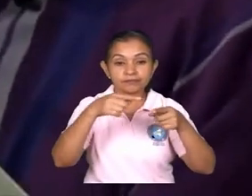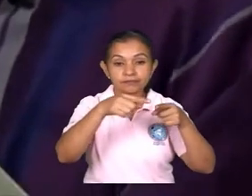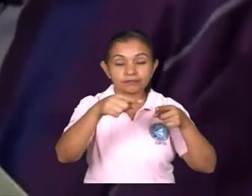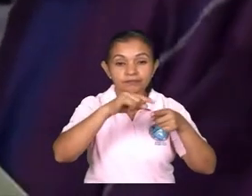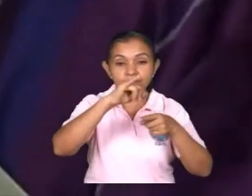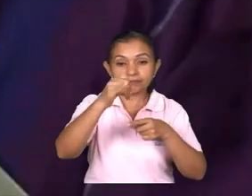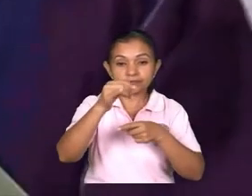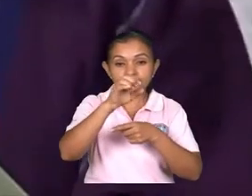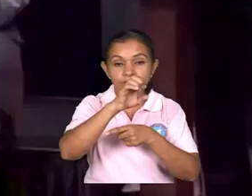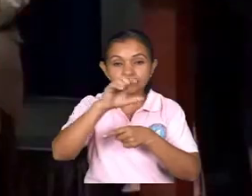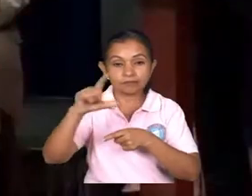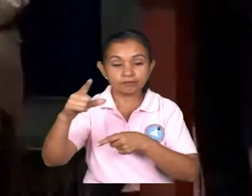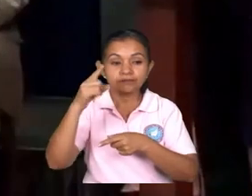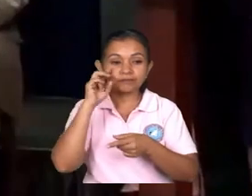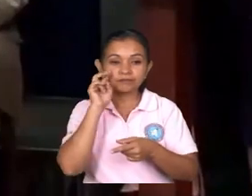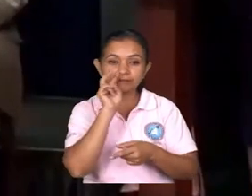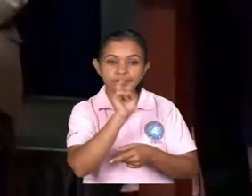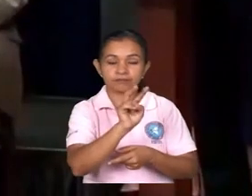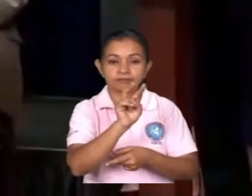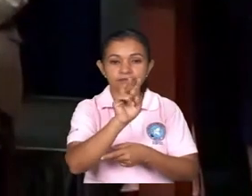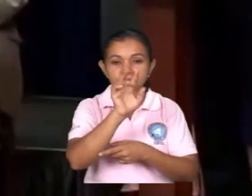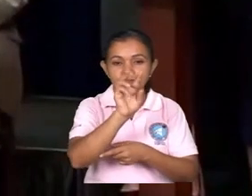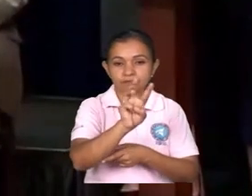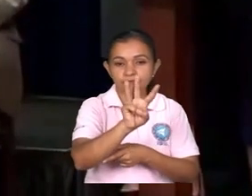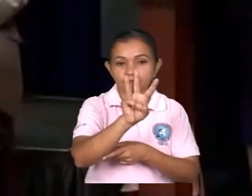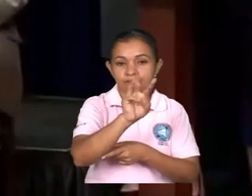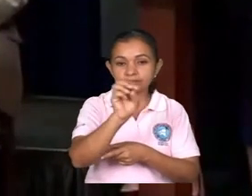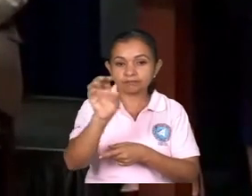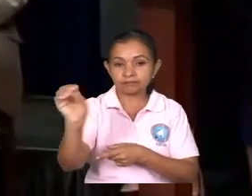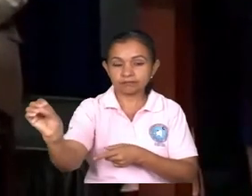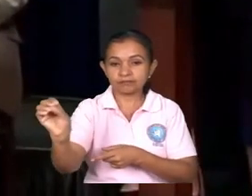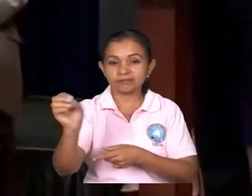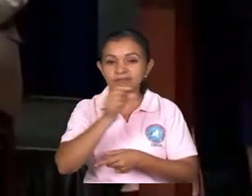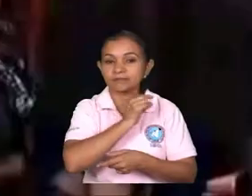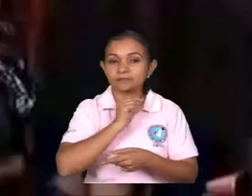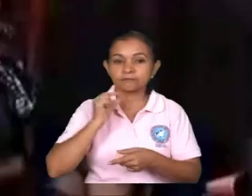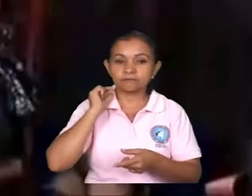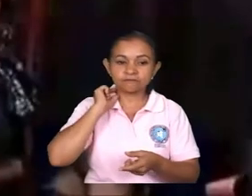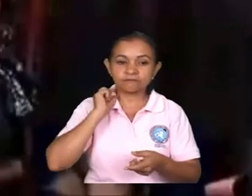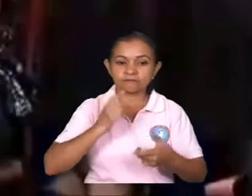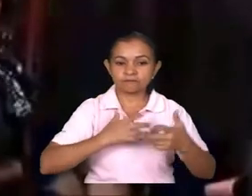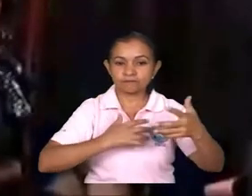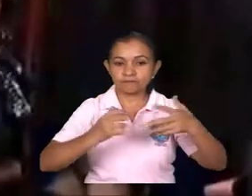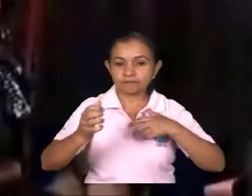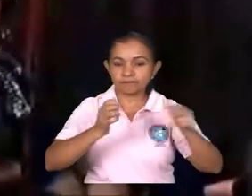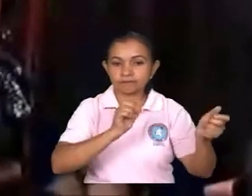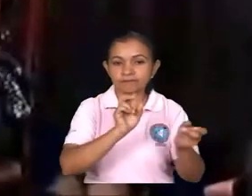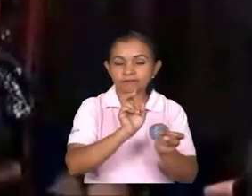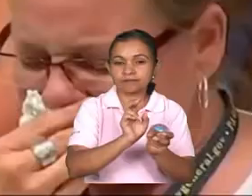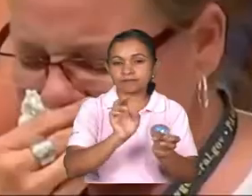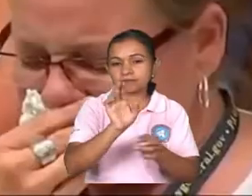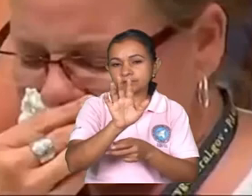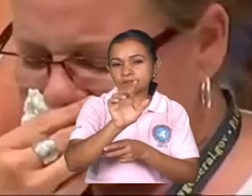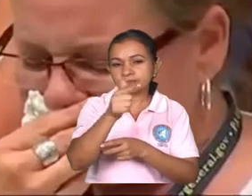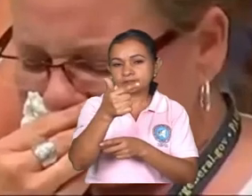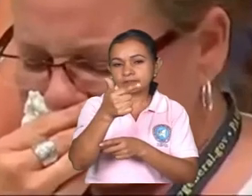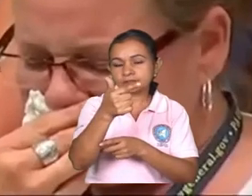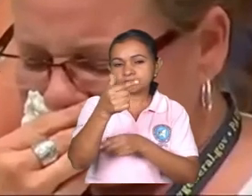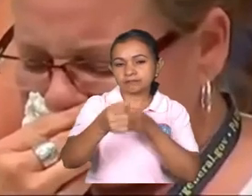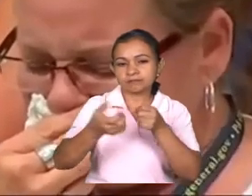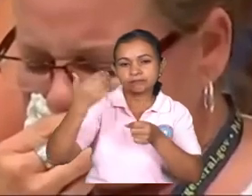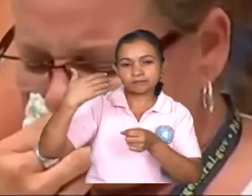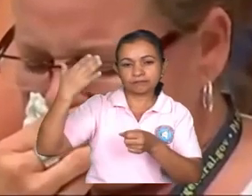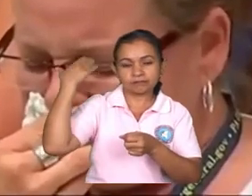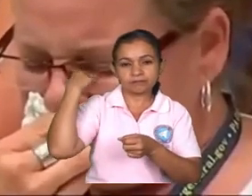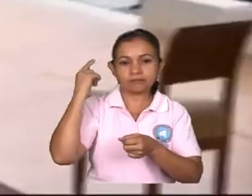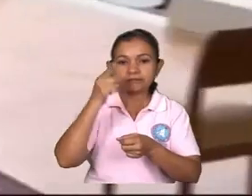Joel Shapiro, identificó casi 300 sacerdotes predadores en casos que datan de hasta 7 décadas y